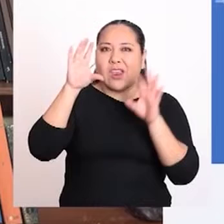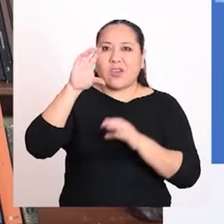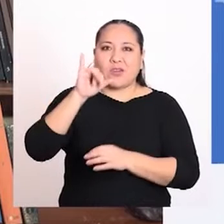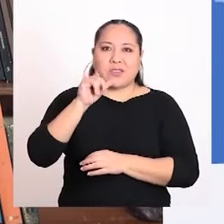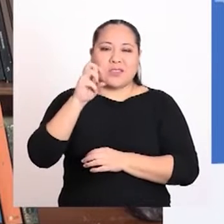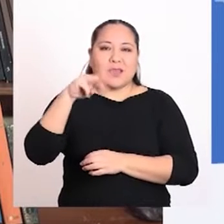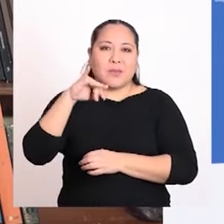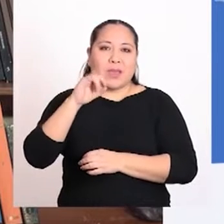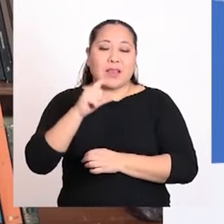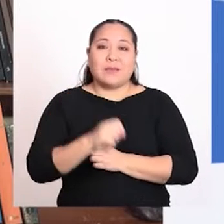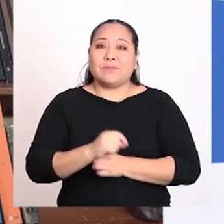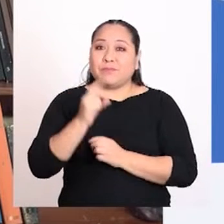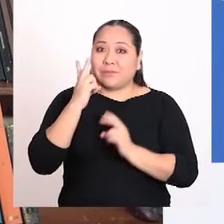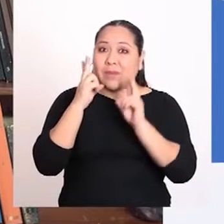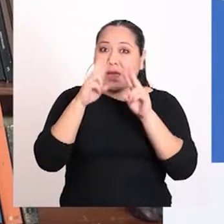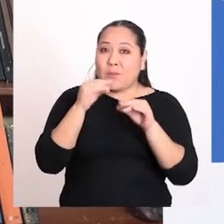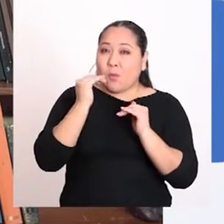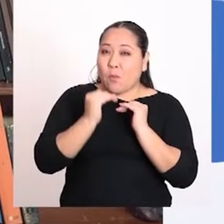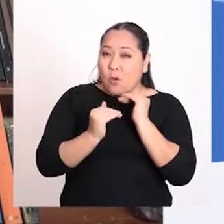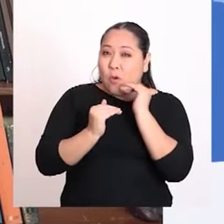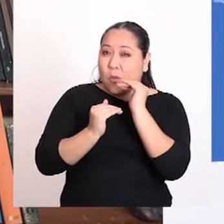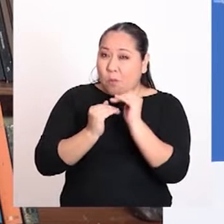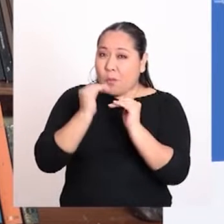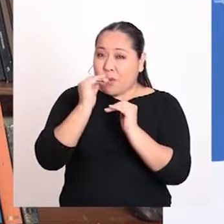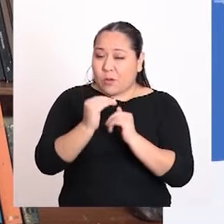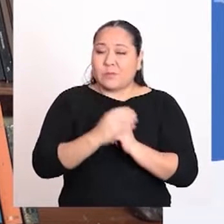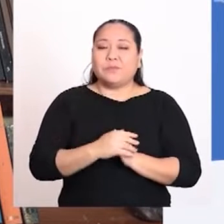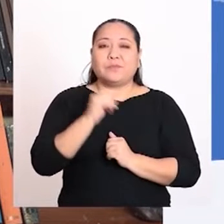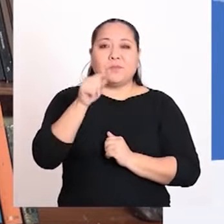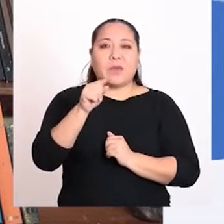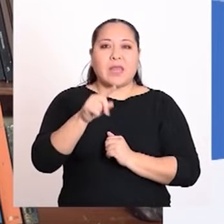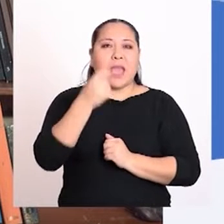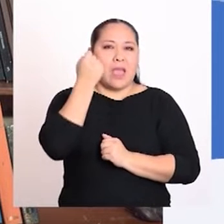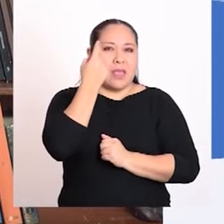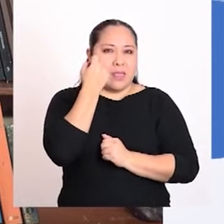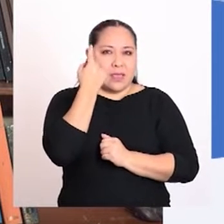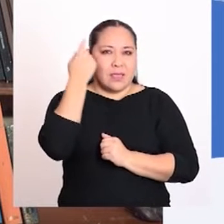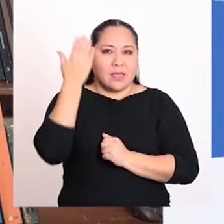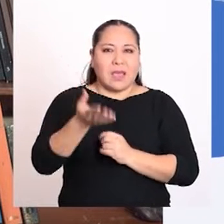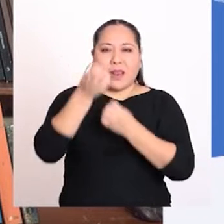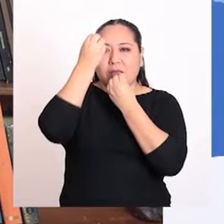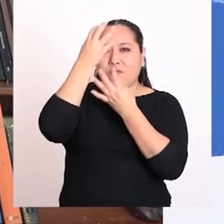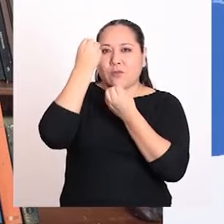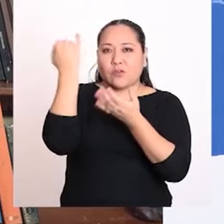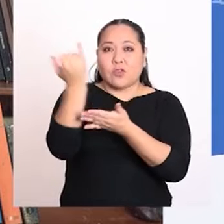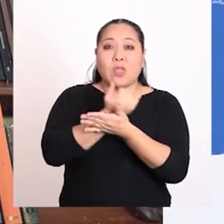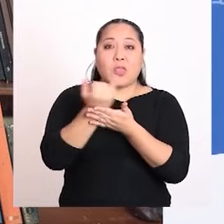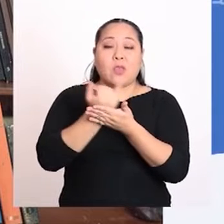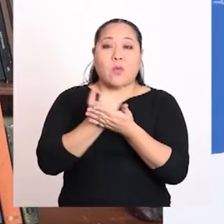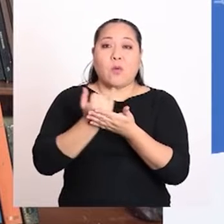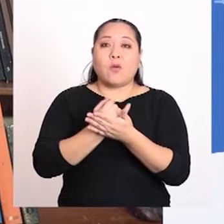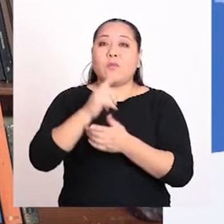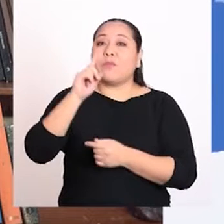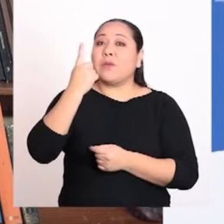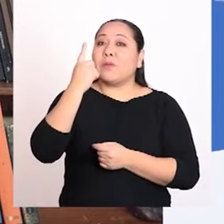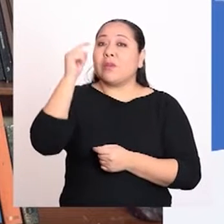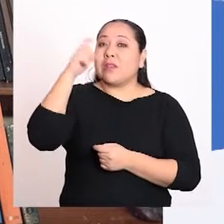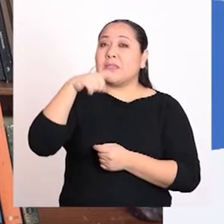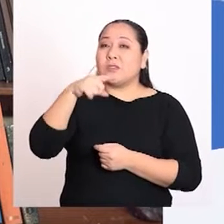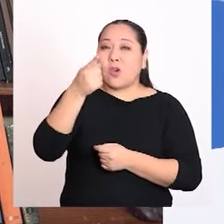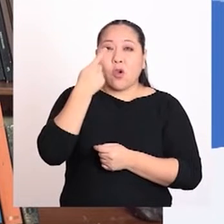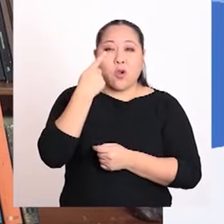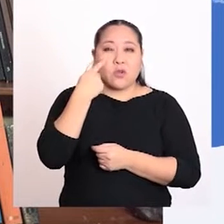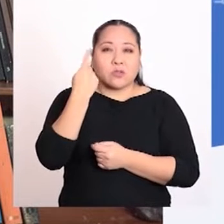Yamile. A ver, vayamos poco a poco. Para llegar a interpretar la información de la gráfica,